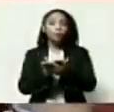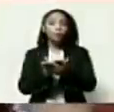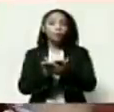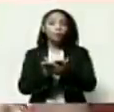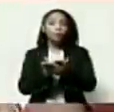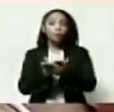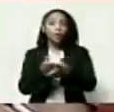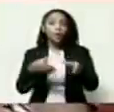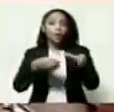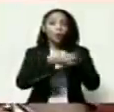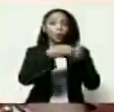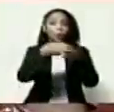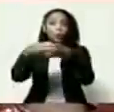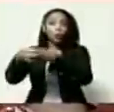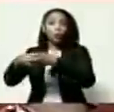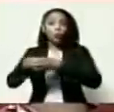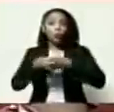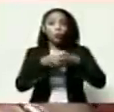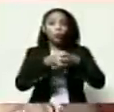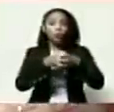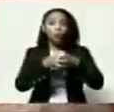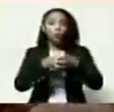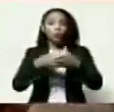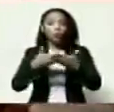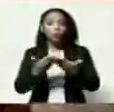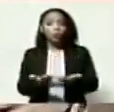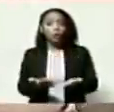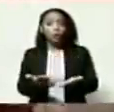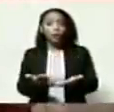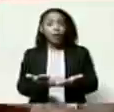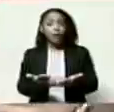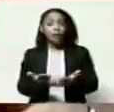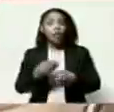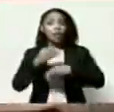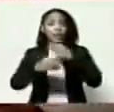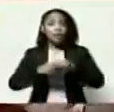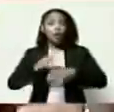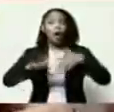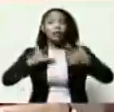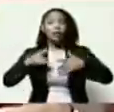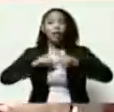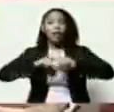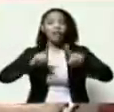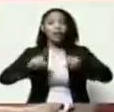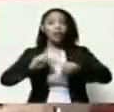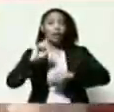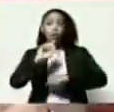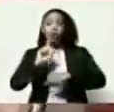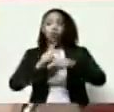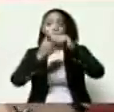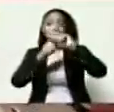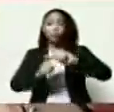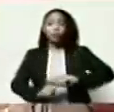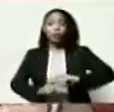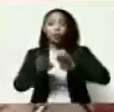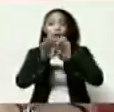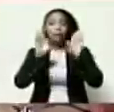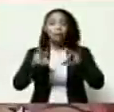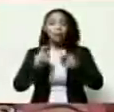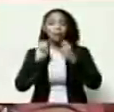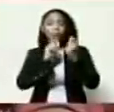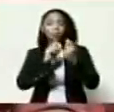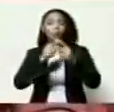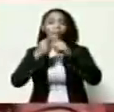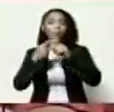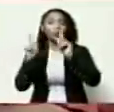de los sectores que tuvieron una dinámica distinta. Algunos se sumaron a las mesas de discusión y otros